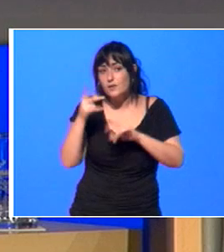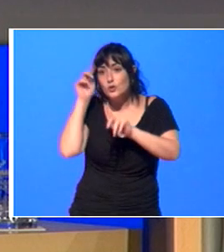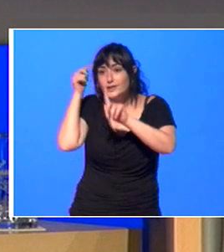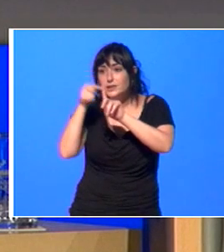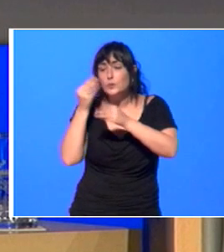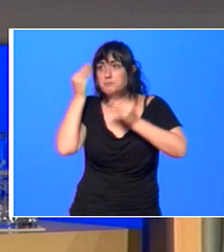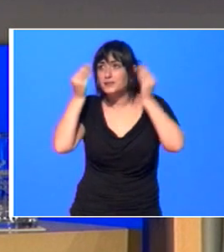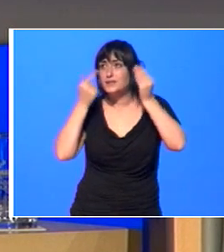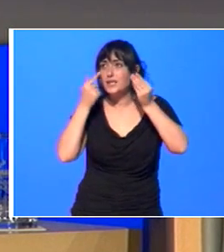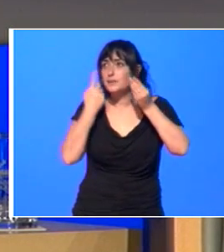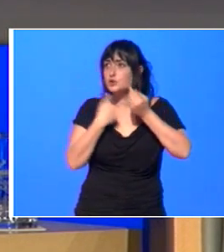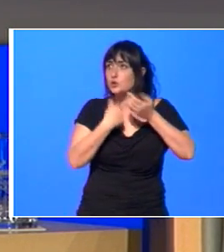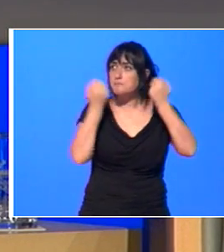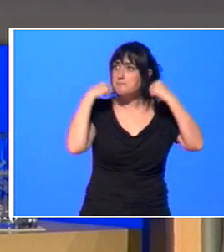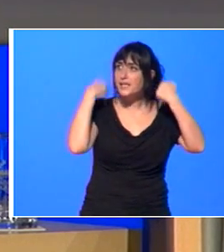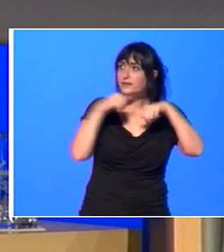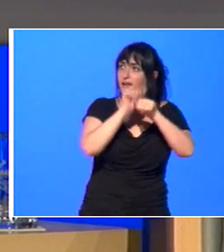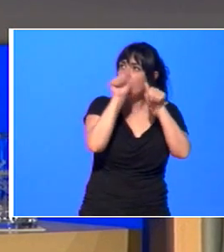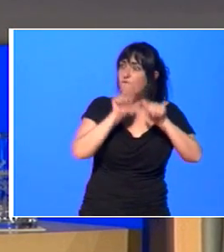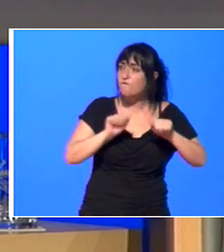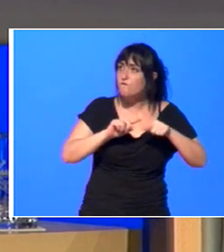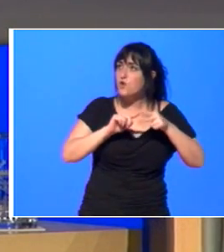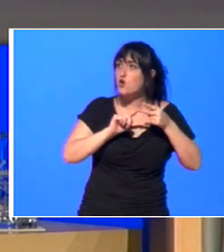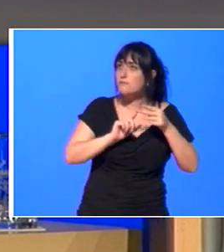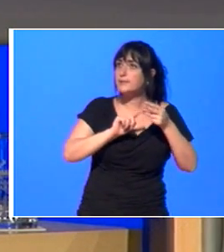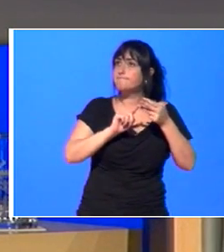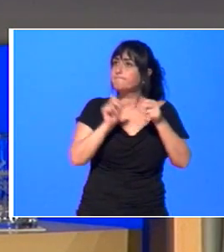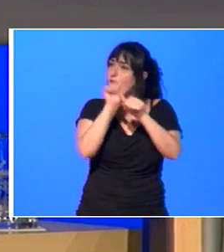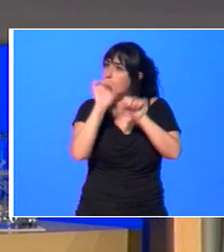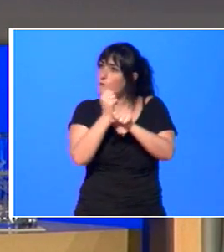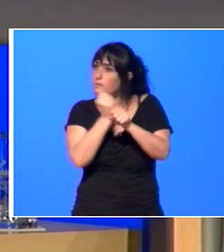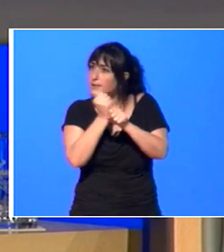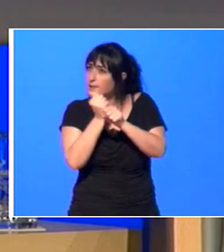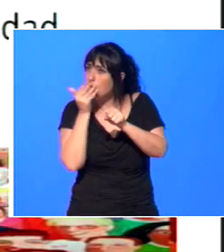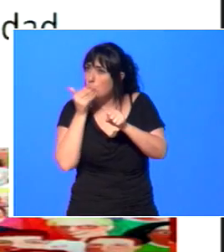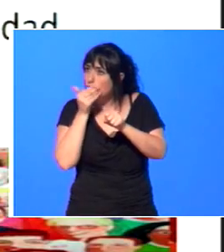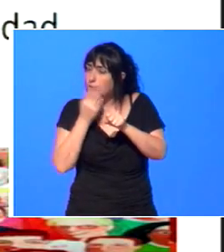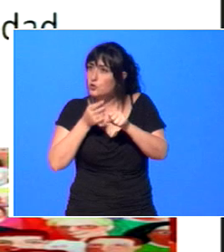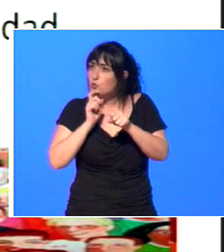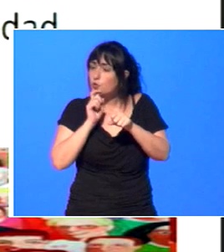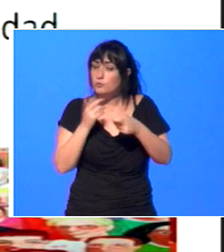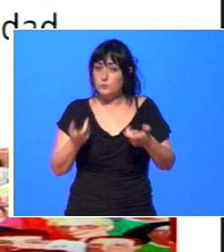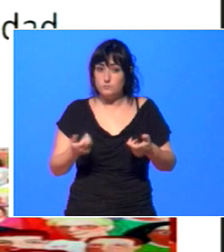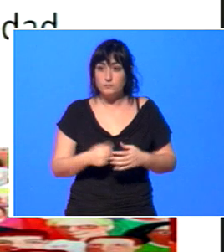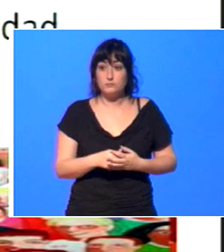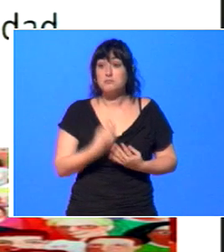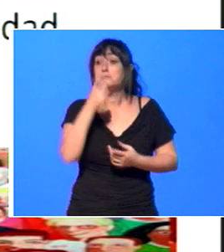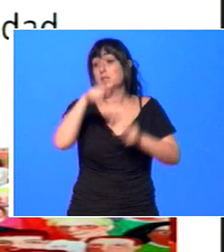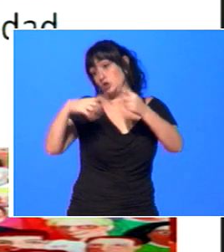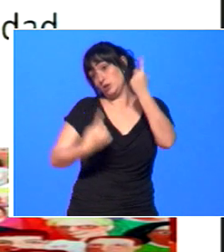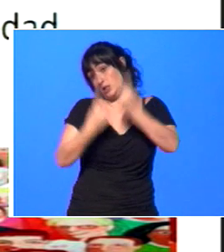las prácticas, el modo, las formas de trabajar en la escuela. Algunas personas han dicho,